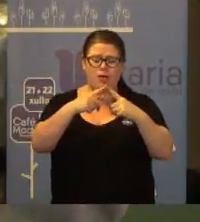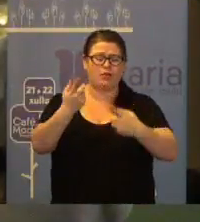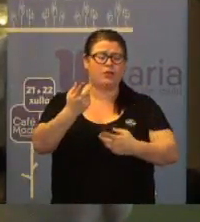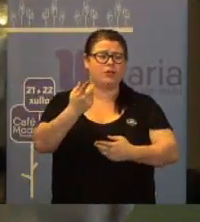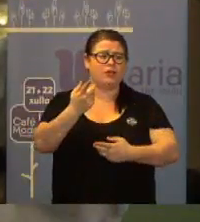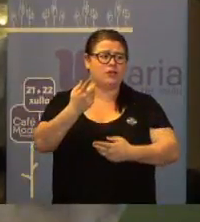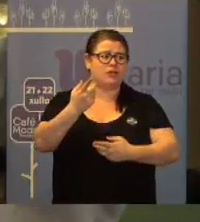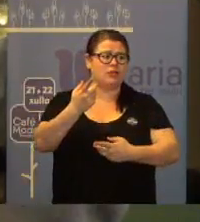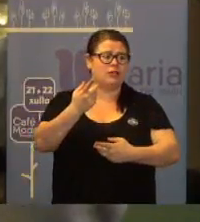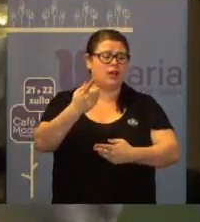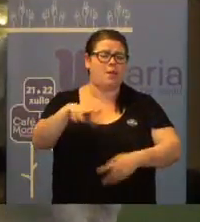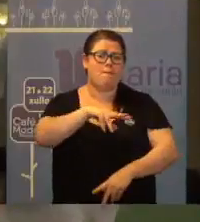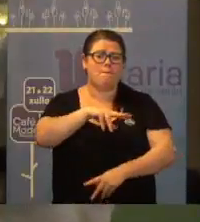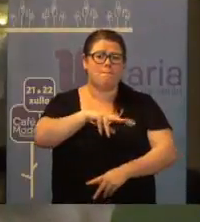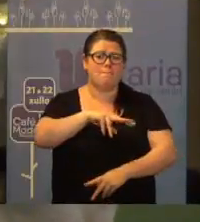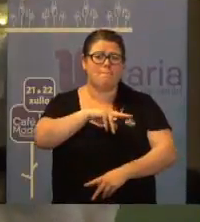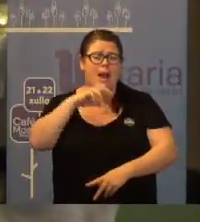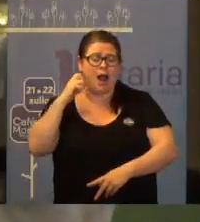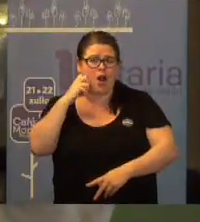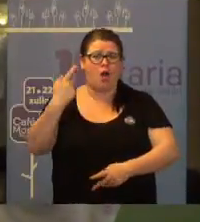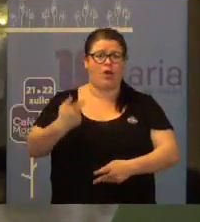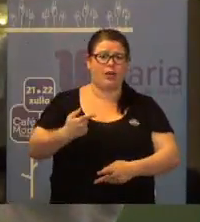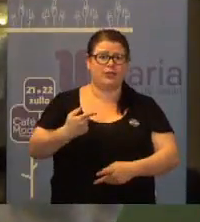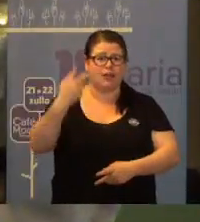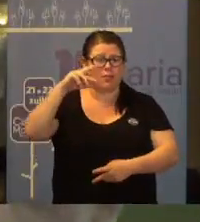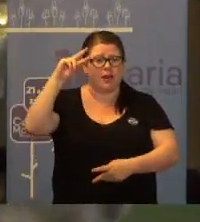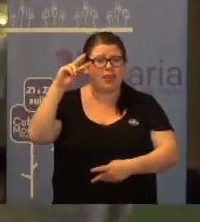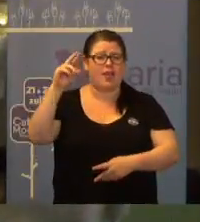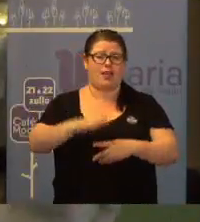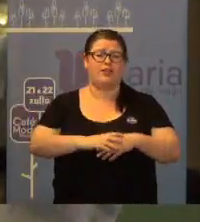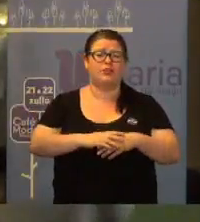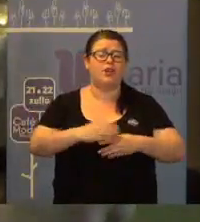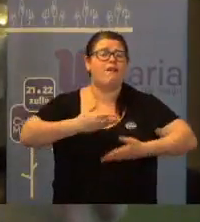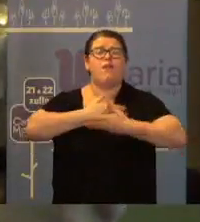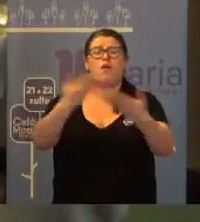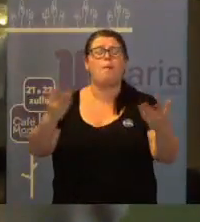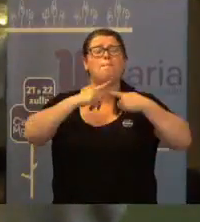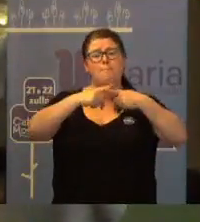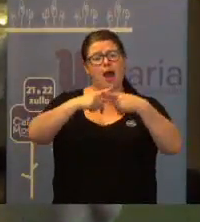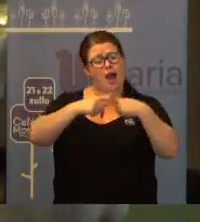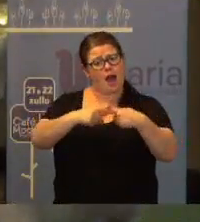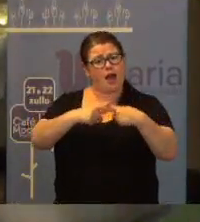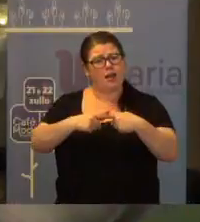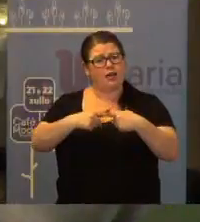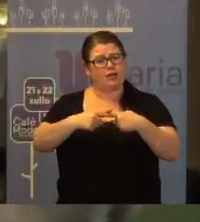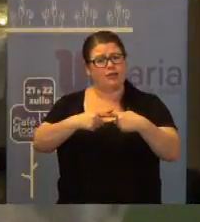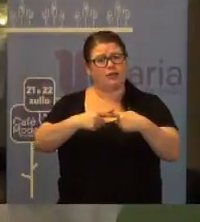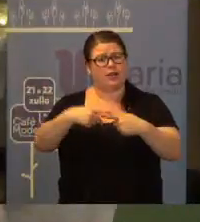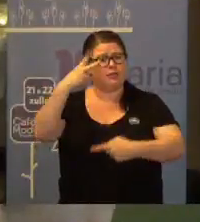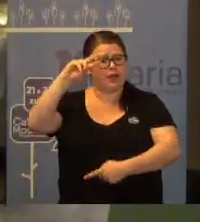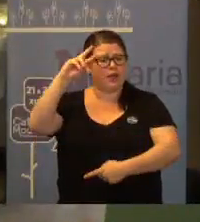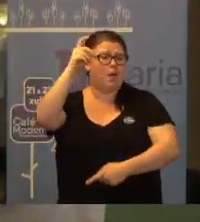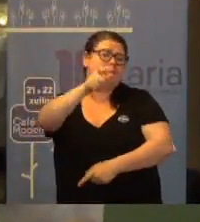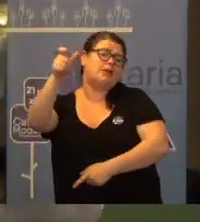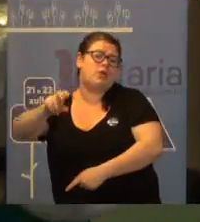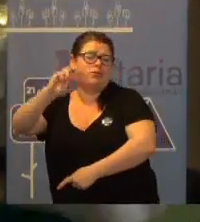de crenzas e valores, ou polo menos son capaces de trasladar que comparten ese marco con unha maioría da